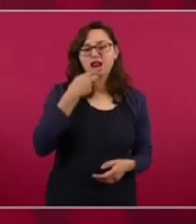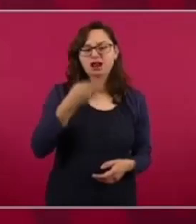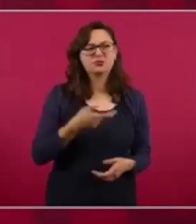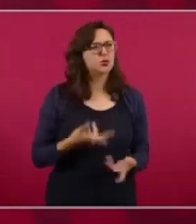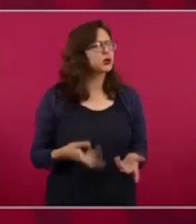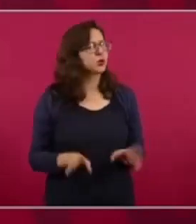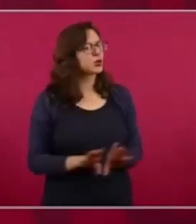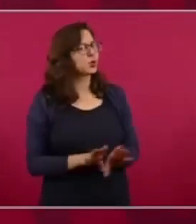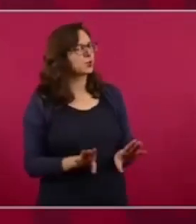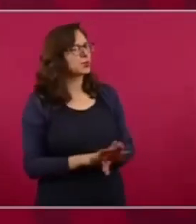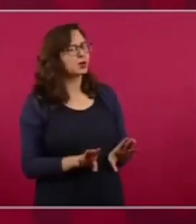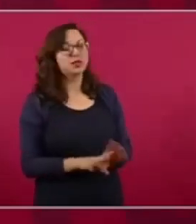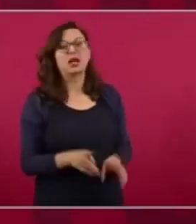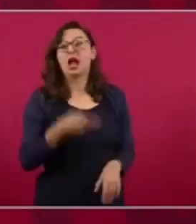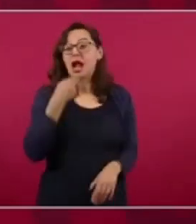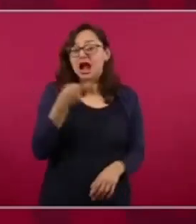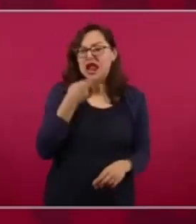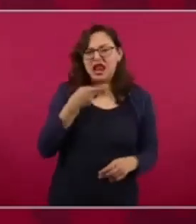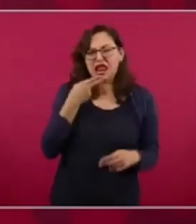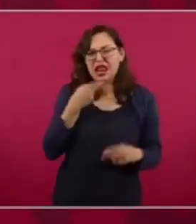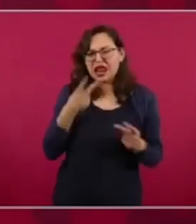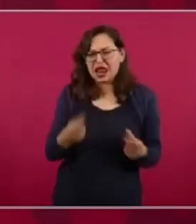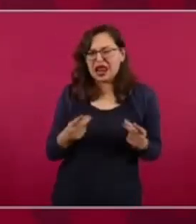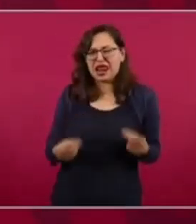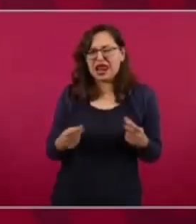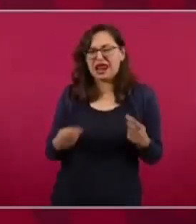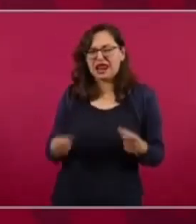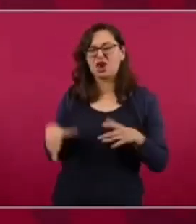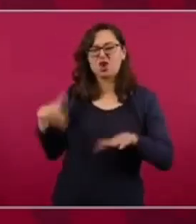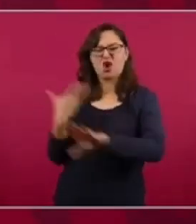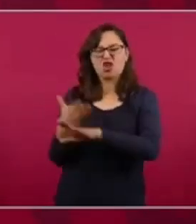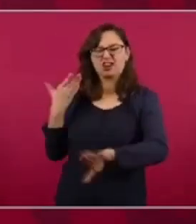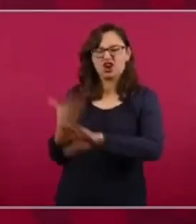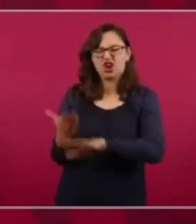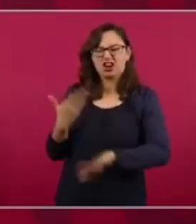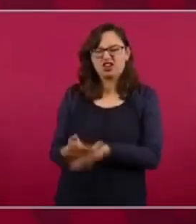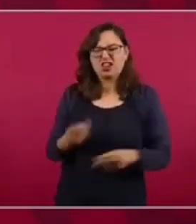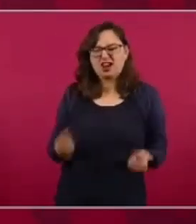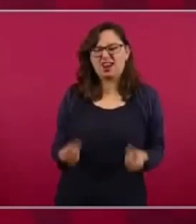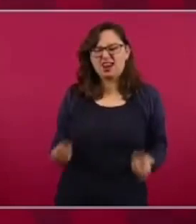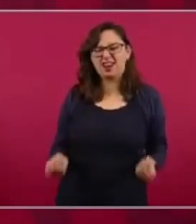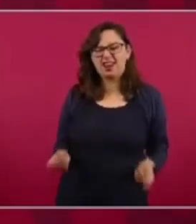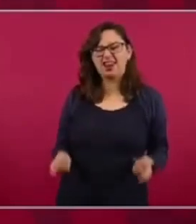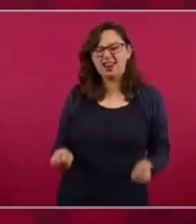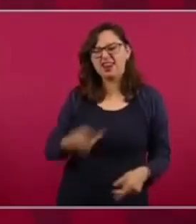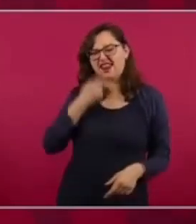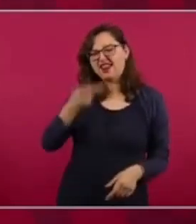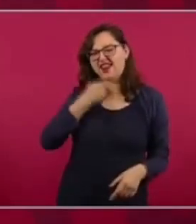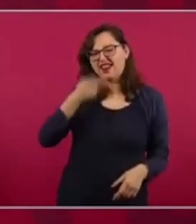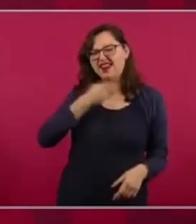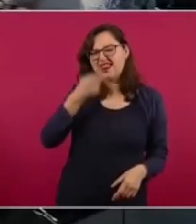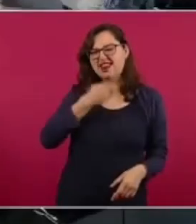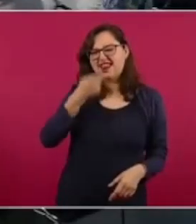¿Cómo? De corrido, cuando están hablando en contra de nosotros. Que